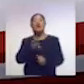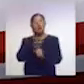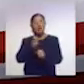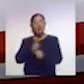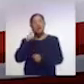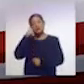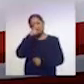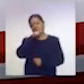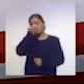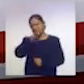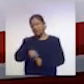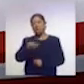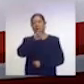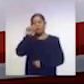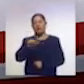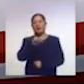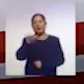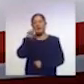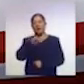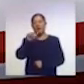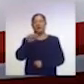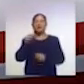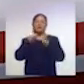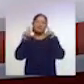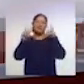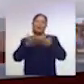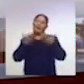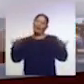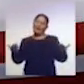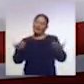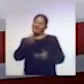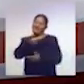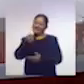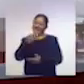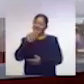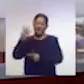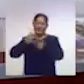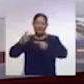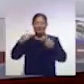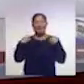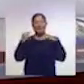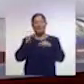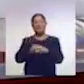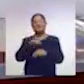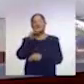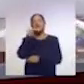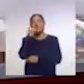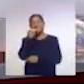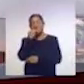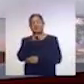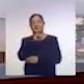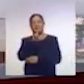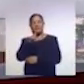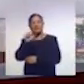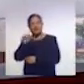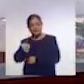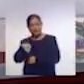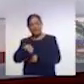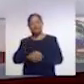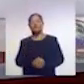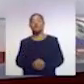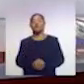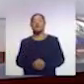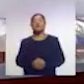siga en Twitter, ahí estamos como @tlaxcalaahora. Y saludamos y le damos la bienvenida a la maestra Miroslava Amador, quien es intérprete en lengua de señas